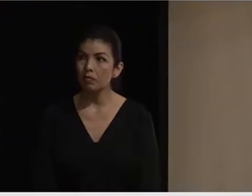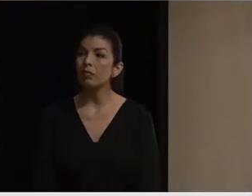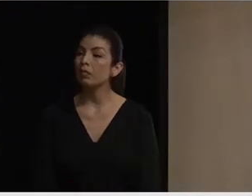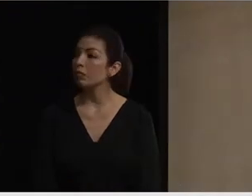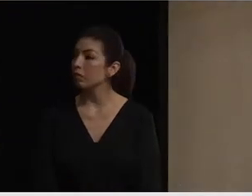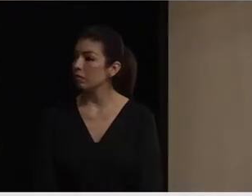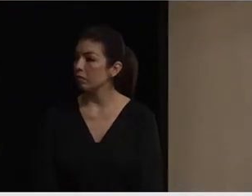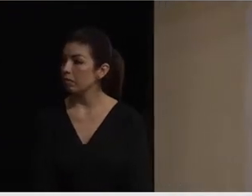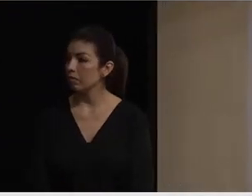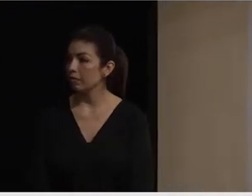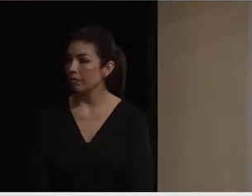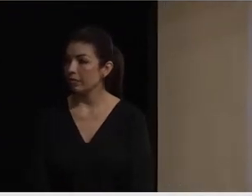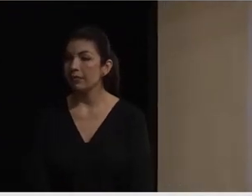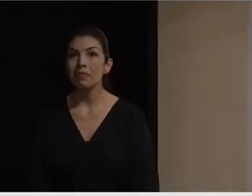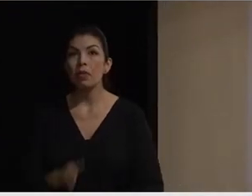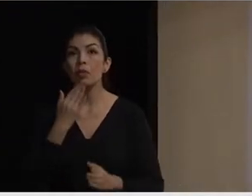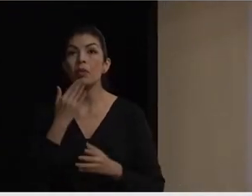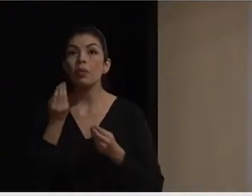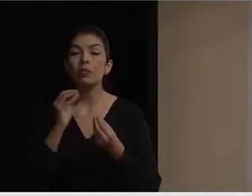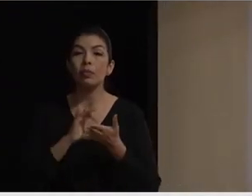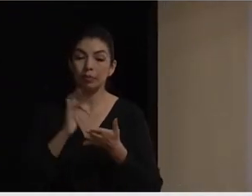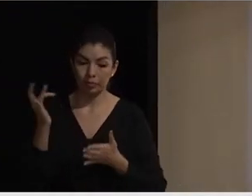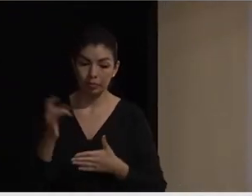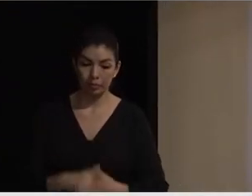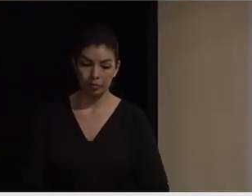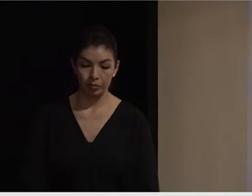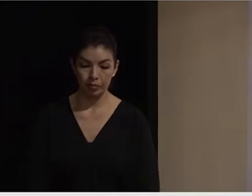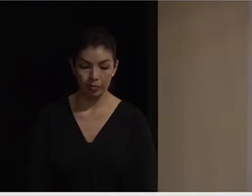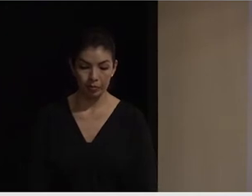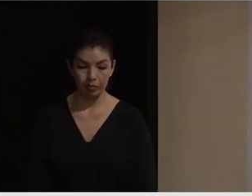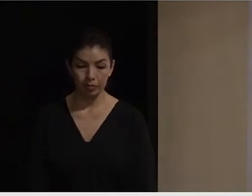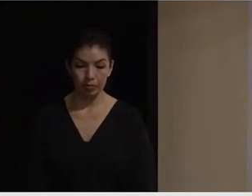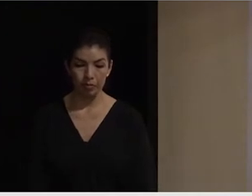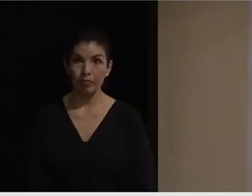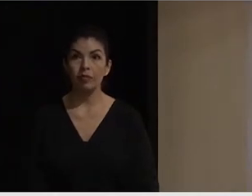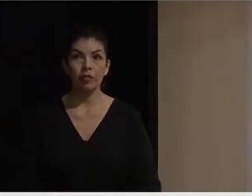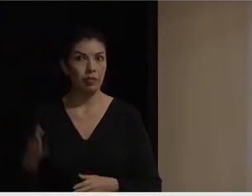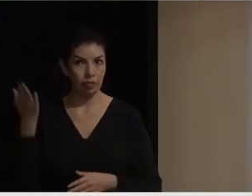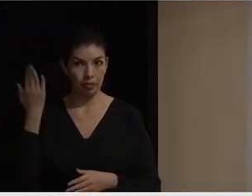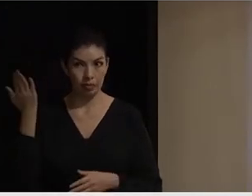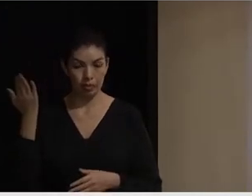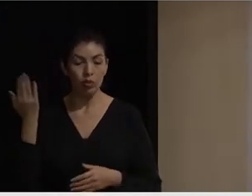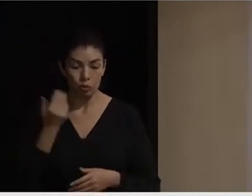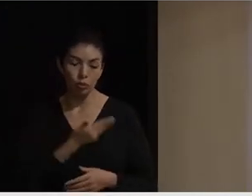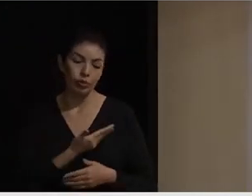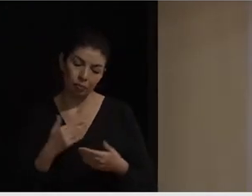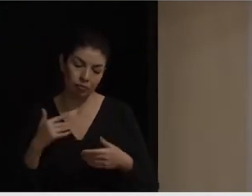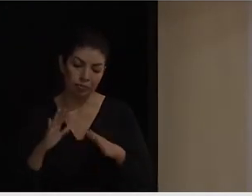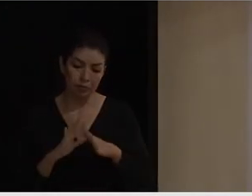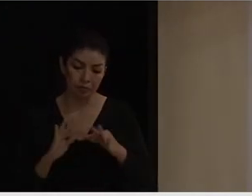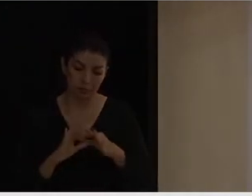Súper. Muy bien, muchas gracias. Bueno, justo como decía Yeriel, voy a tratar